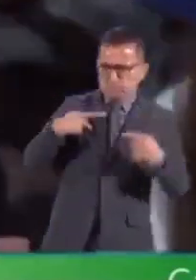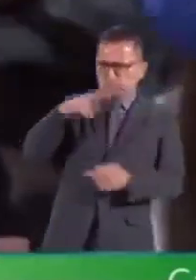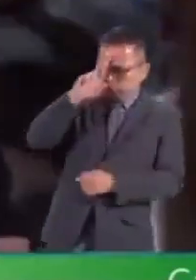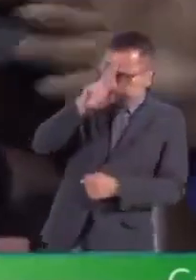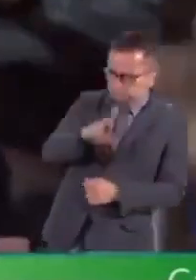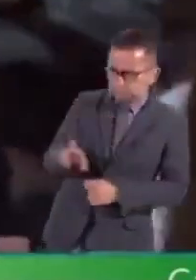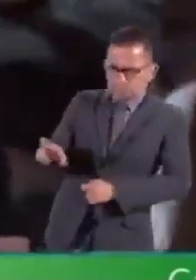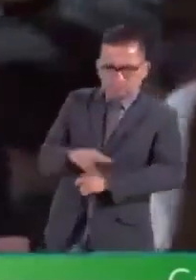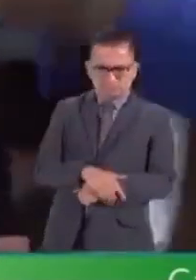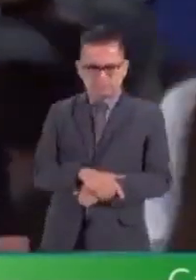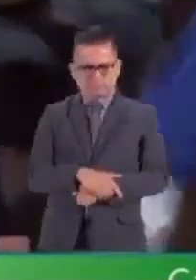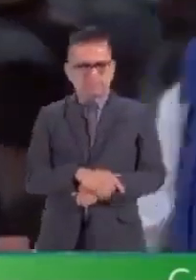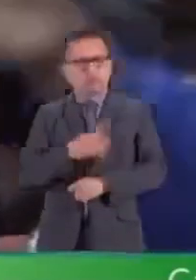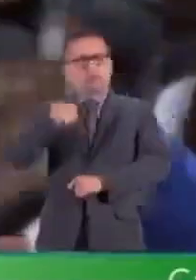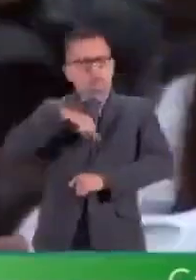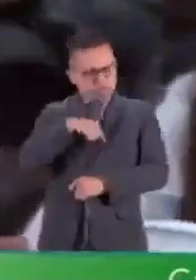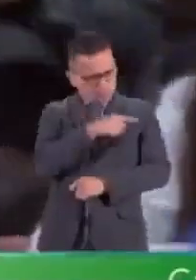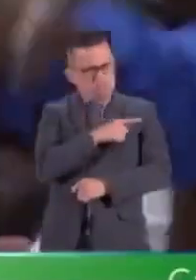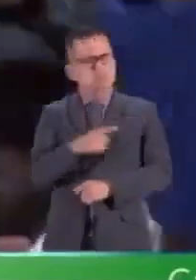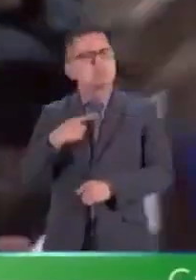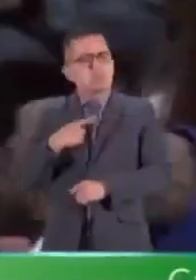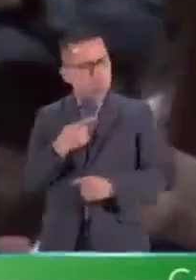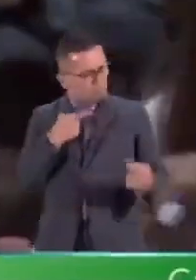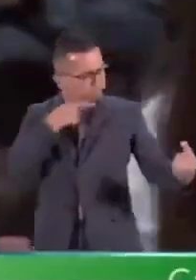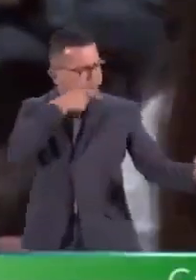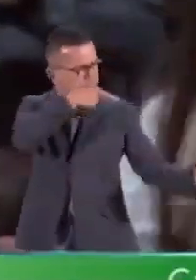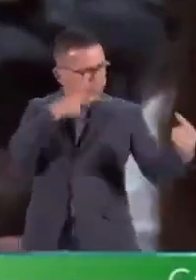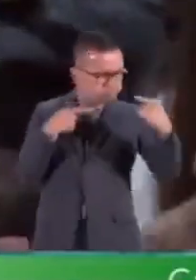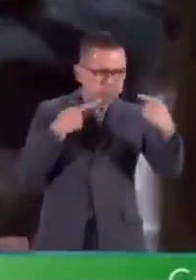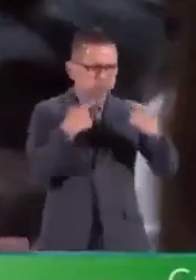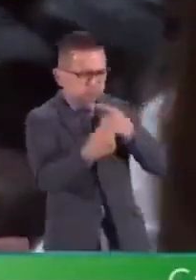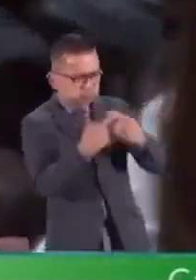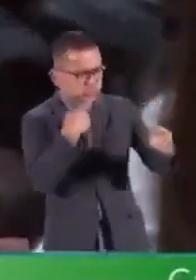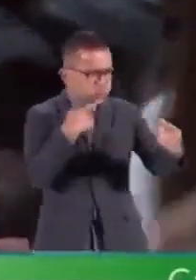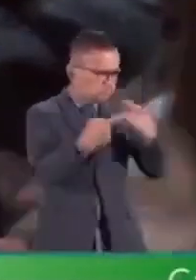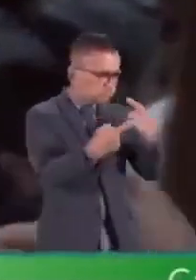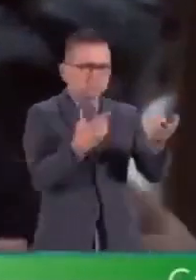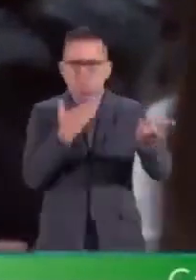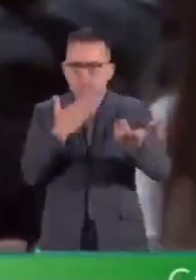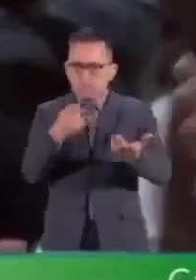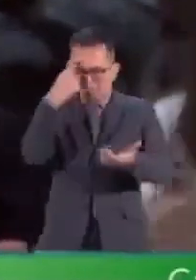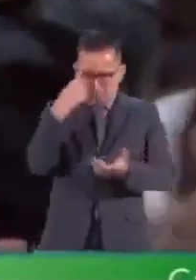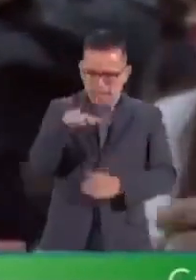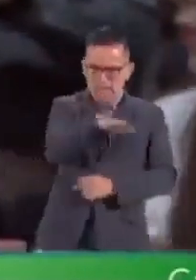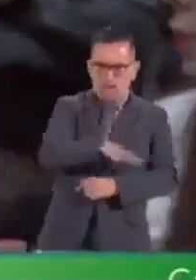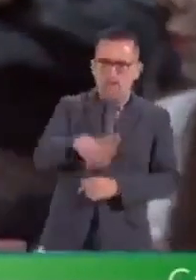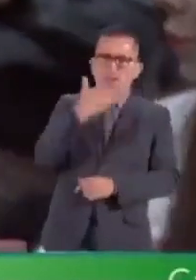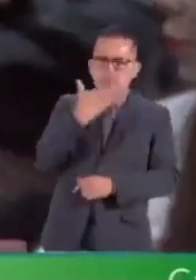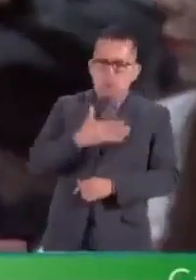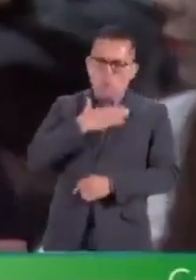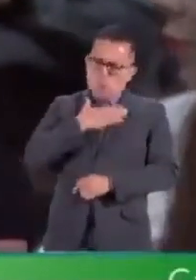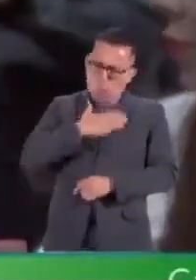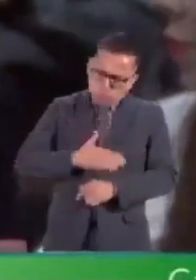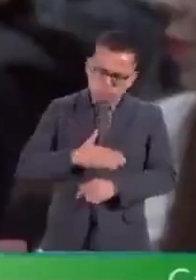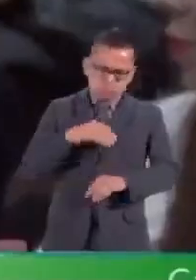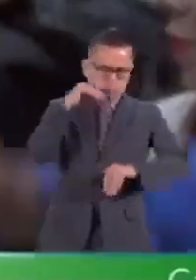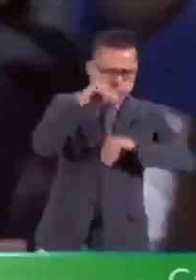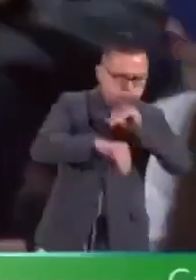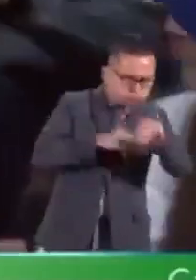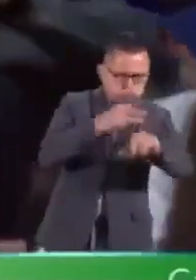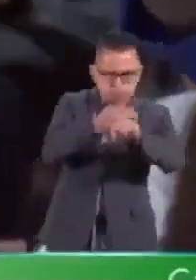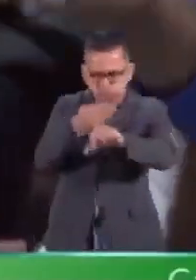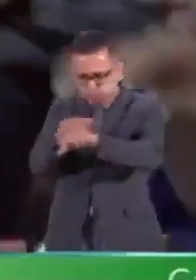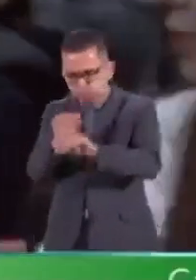representamos. Debatamos, discutamos y construyamos un país justo, ese país que México